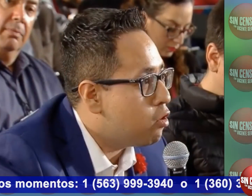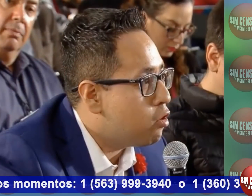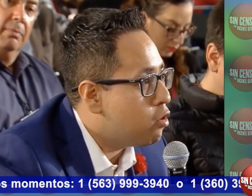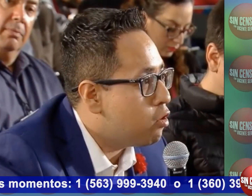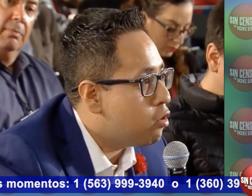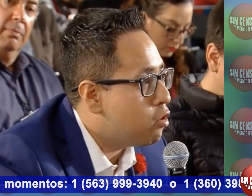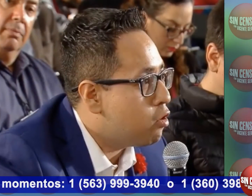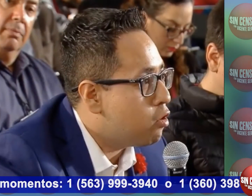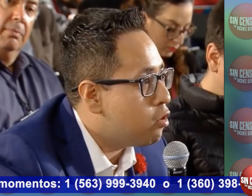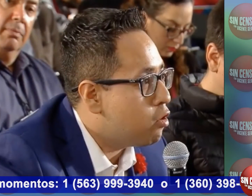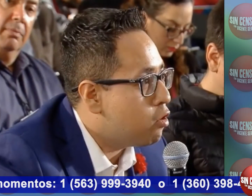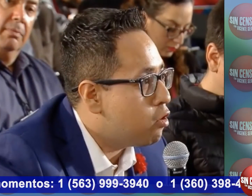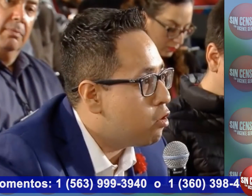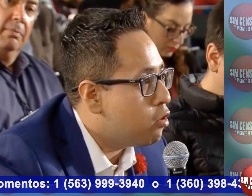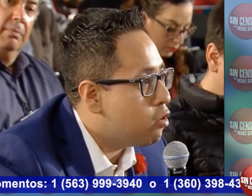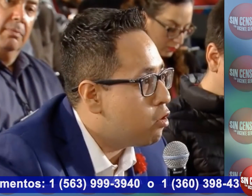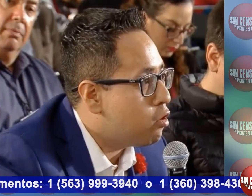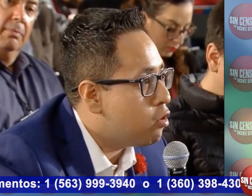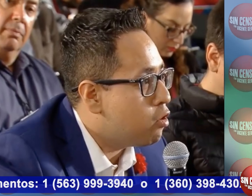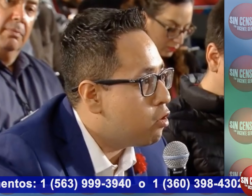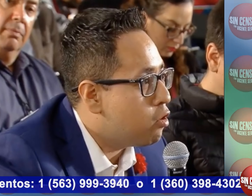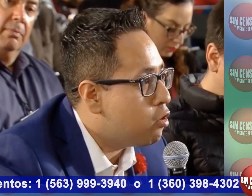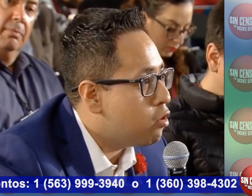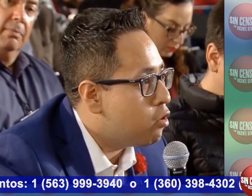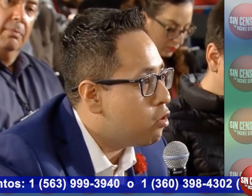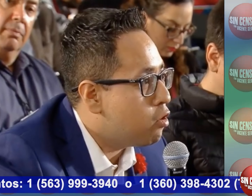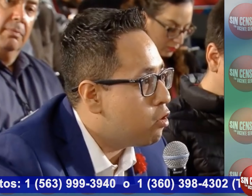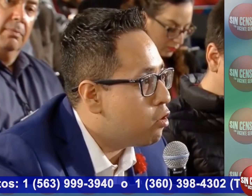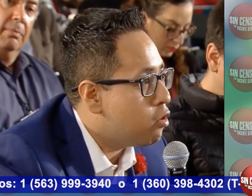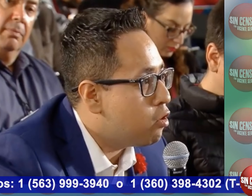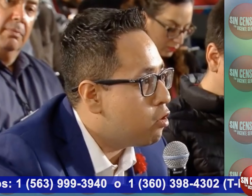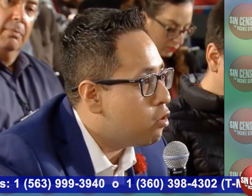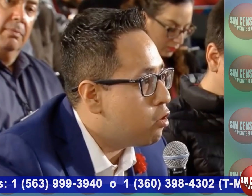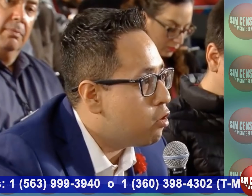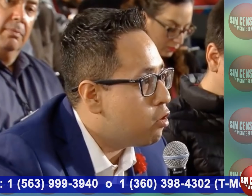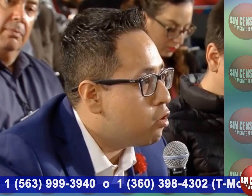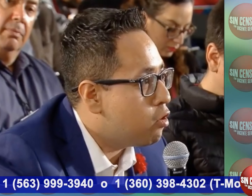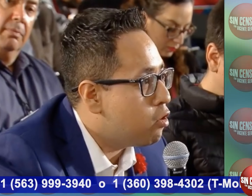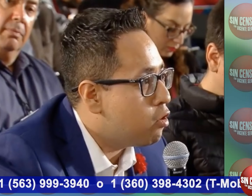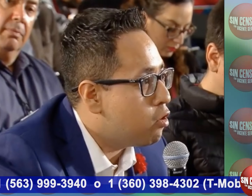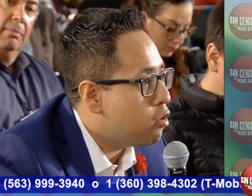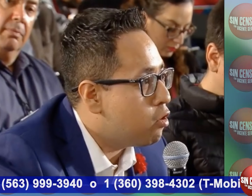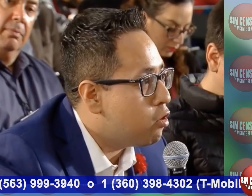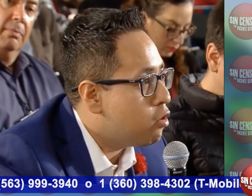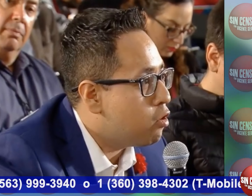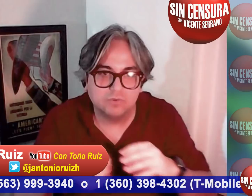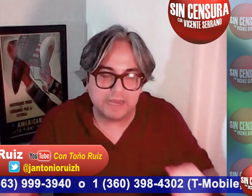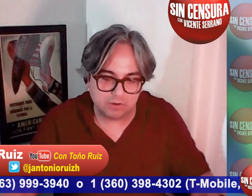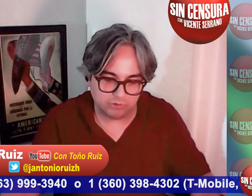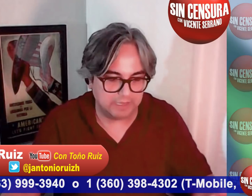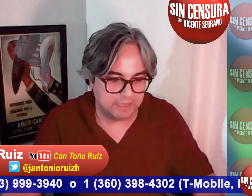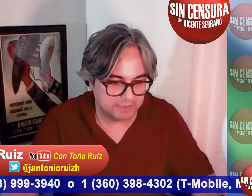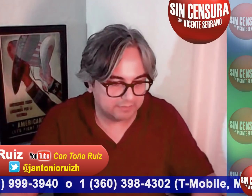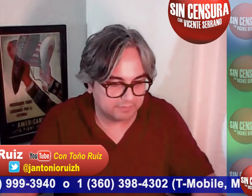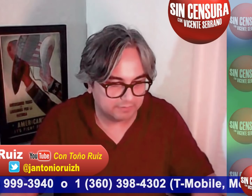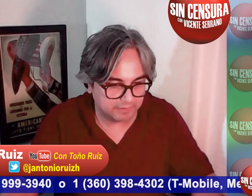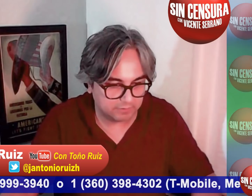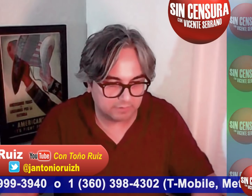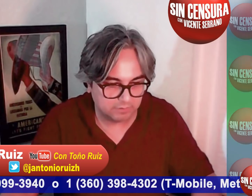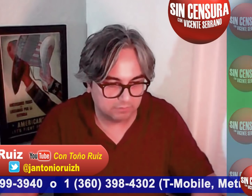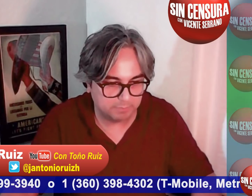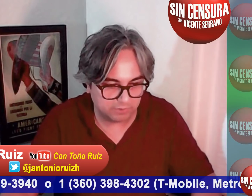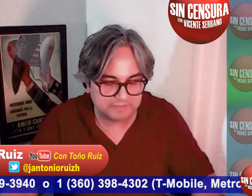este corresponsal de TV Azteca, usted lo critique o no. Una cosa es